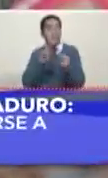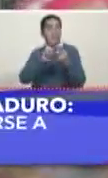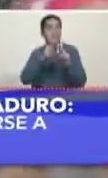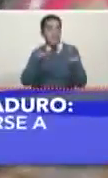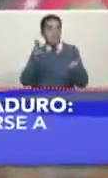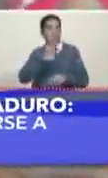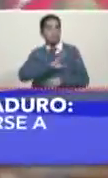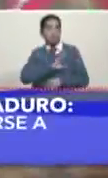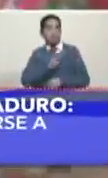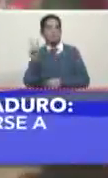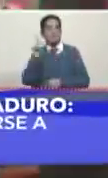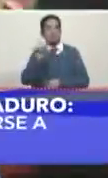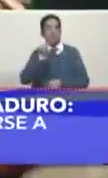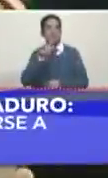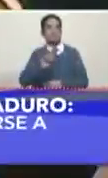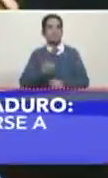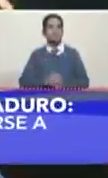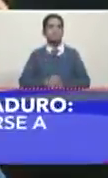republicana.